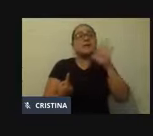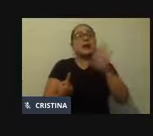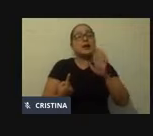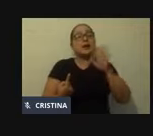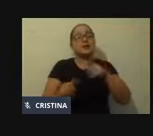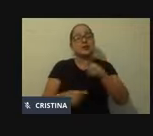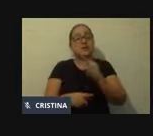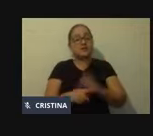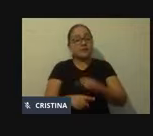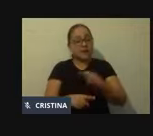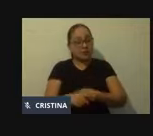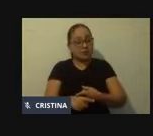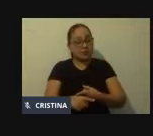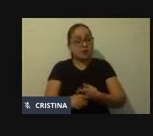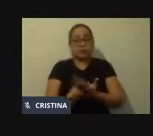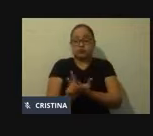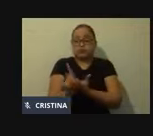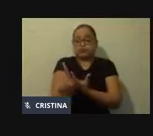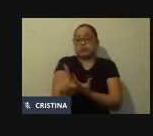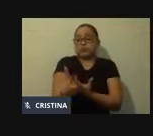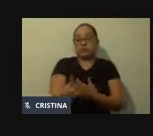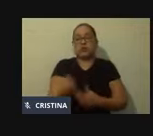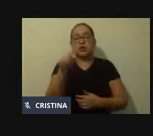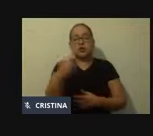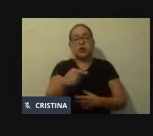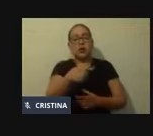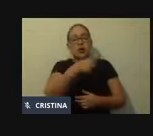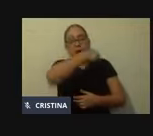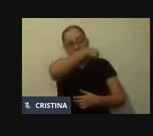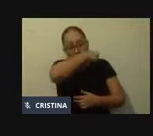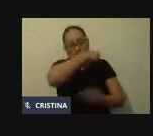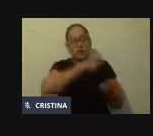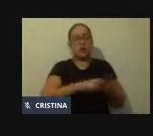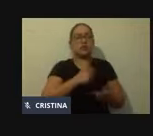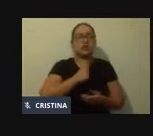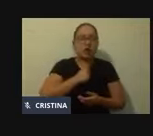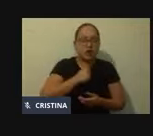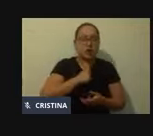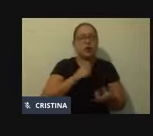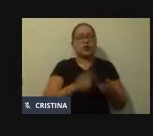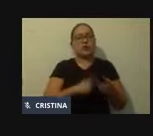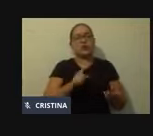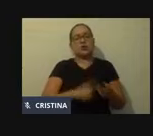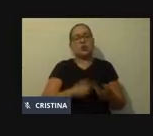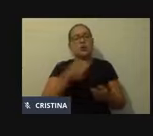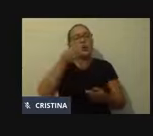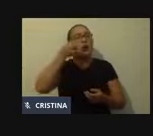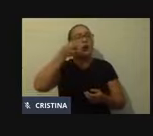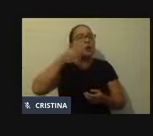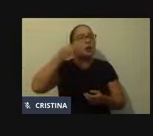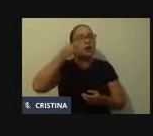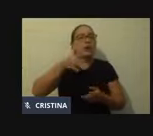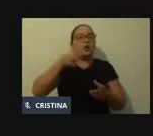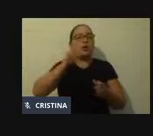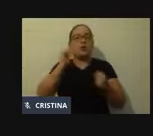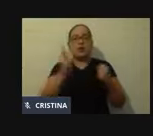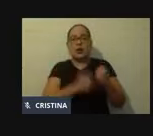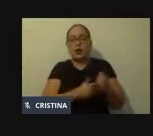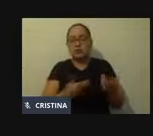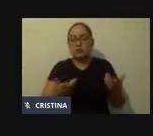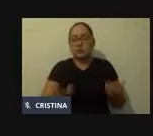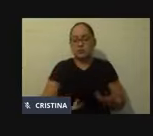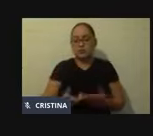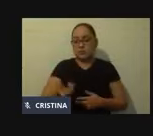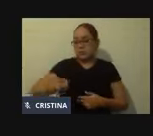estornudas, tienes los ojos llorosos, toses, a lo mejor se te fue chueca la galleta y toses, va